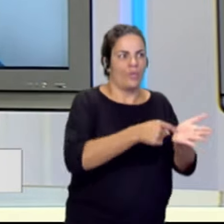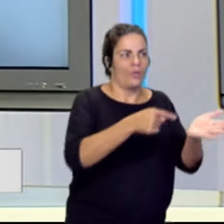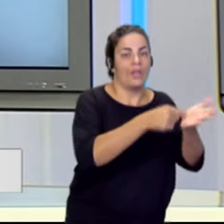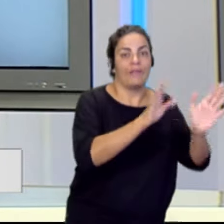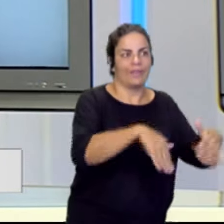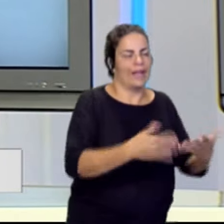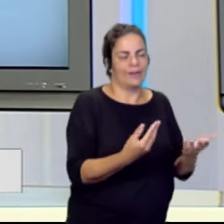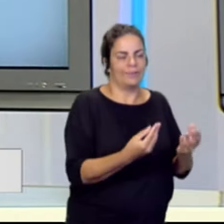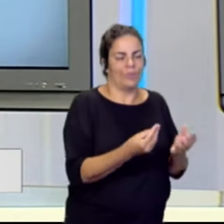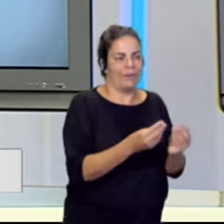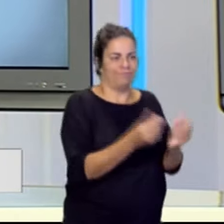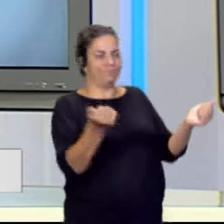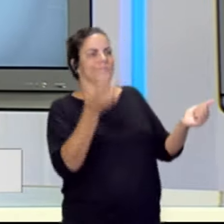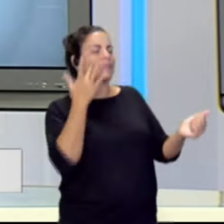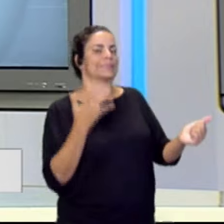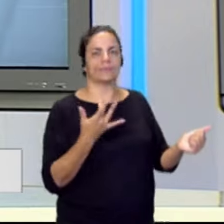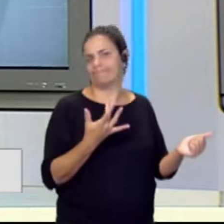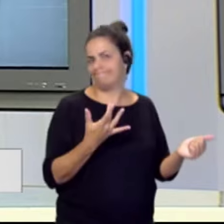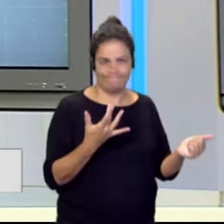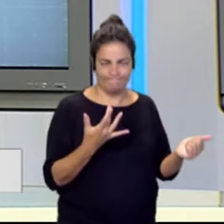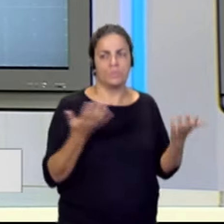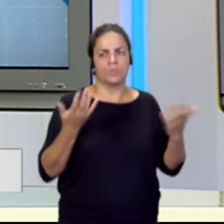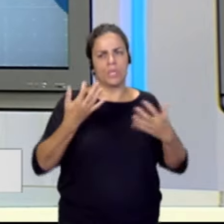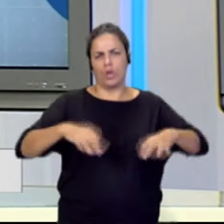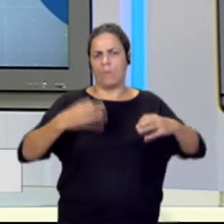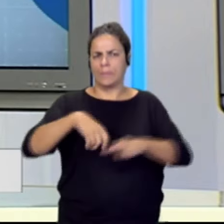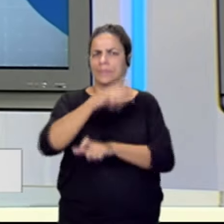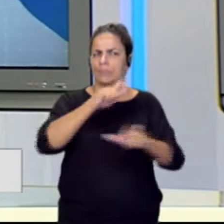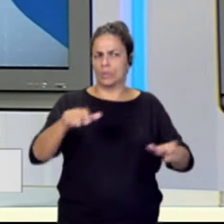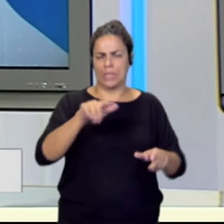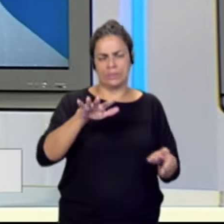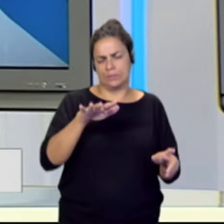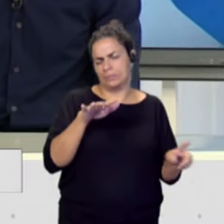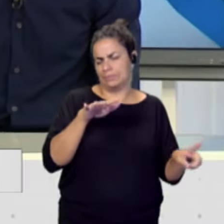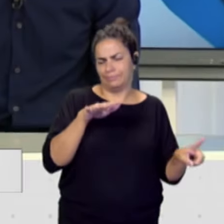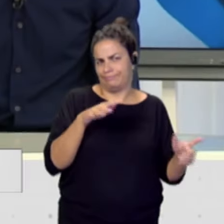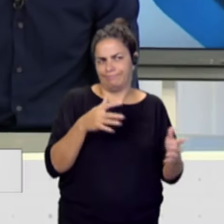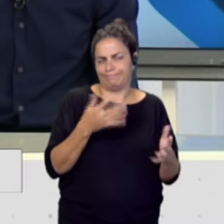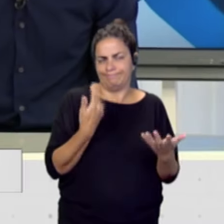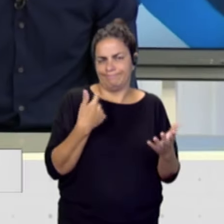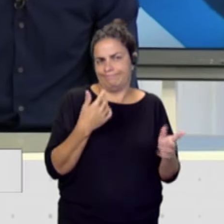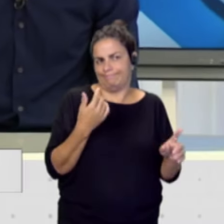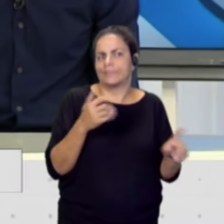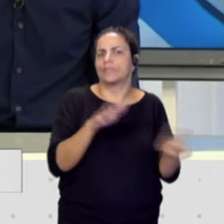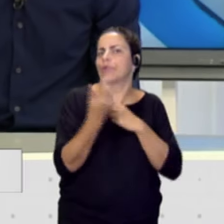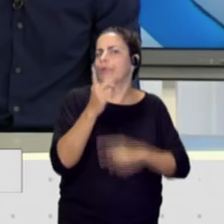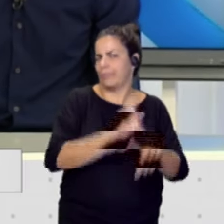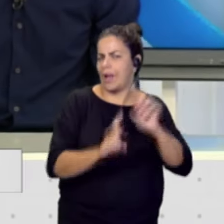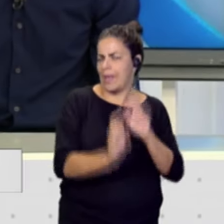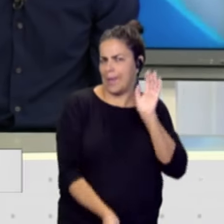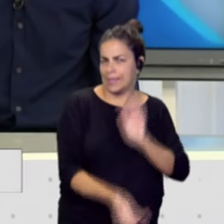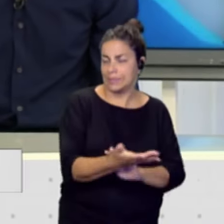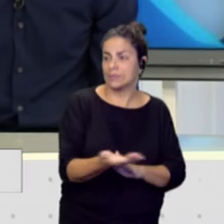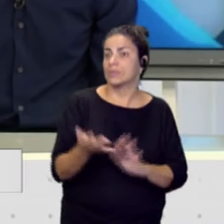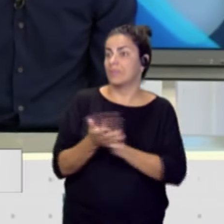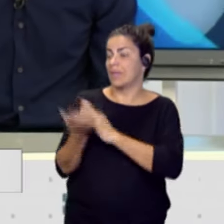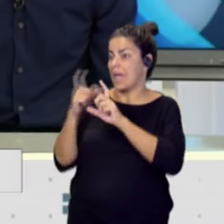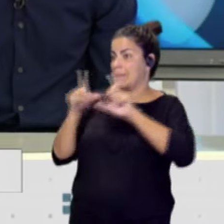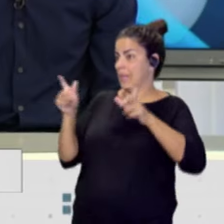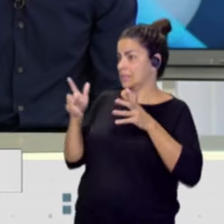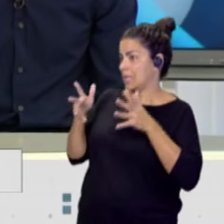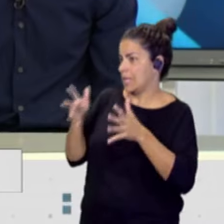la persona que salga bien parada de esa situación. Están ofreciendo ese servicio de asesoramiento por parte de la empresa, no solo en Canarias,